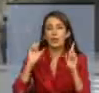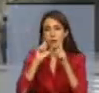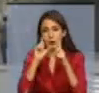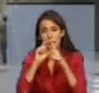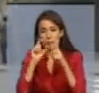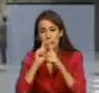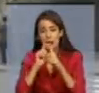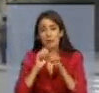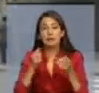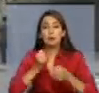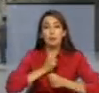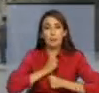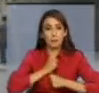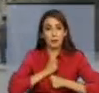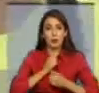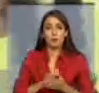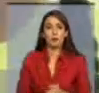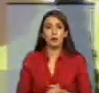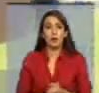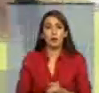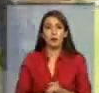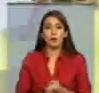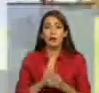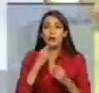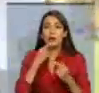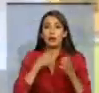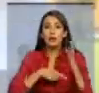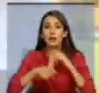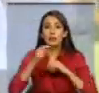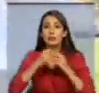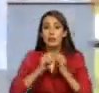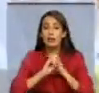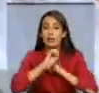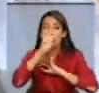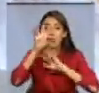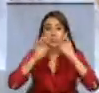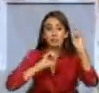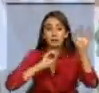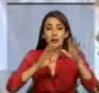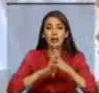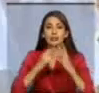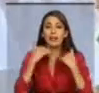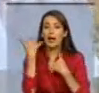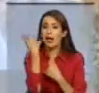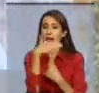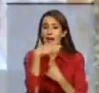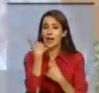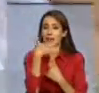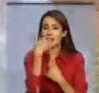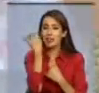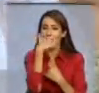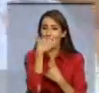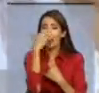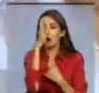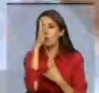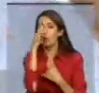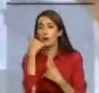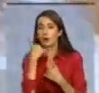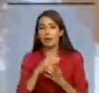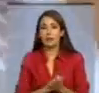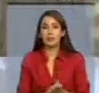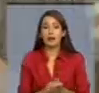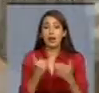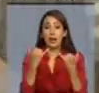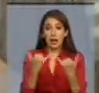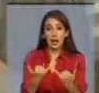al dialecto cuencano. Santiago Illescas prefiere exponer con humor ese amplio número de expresiones. Ahora pues, me han